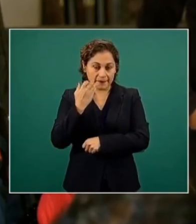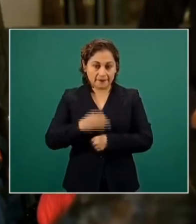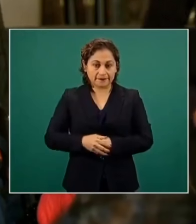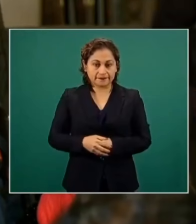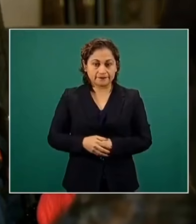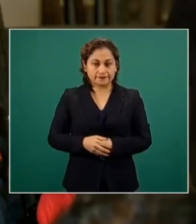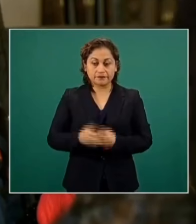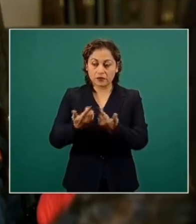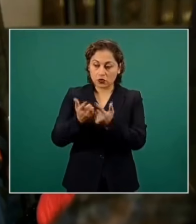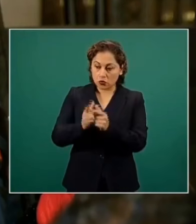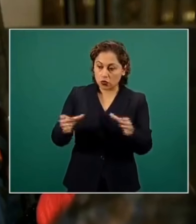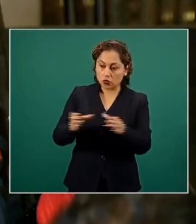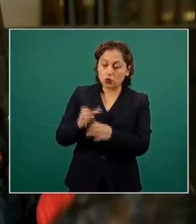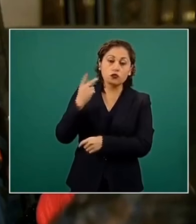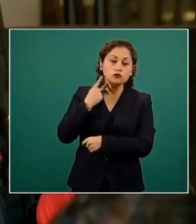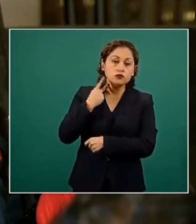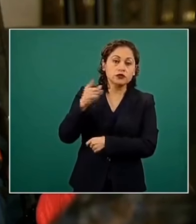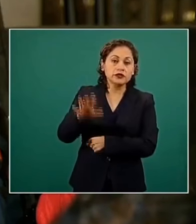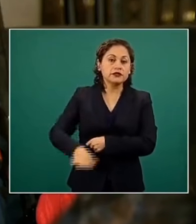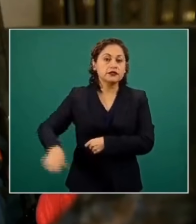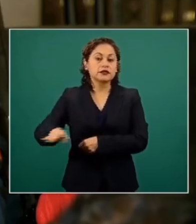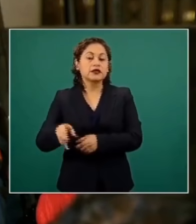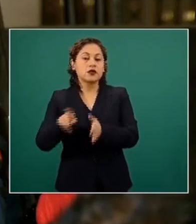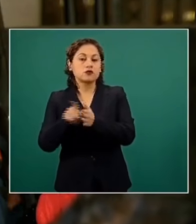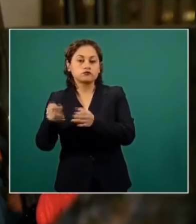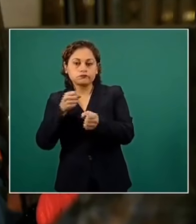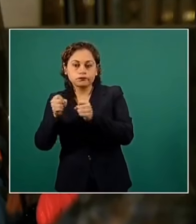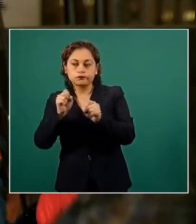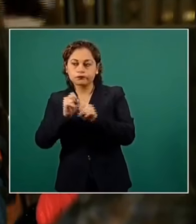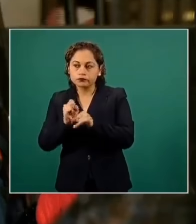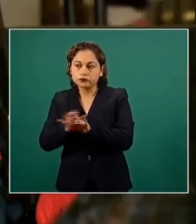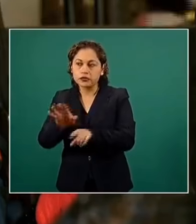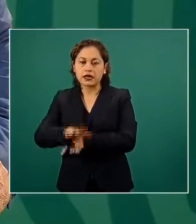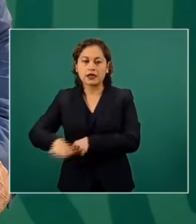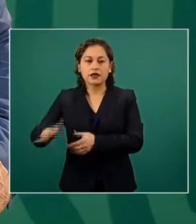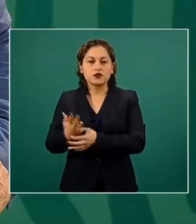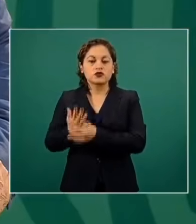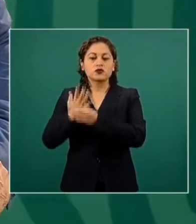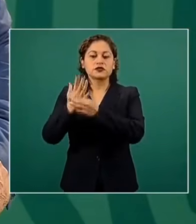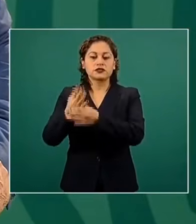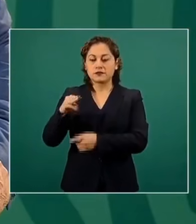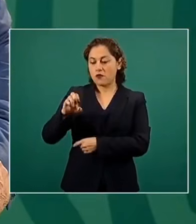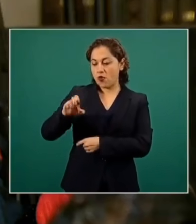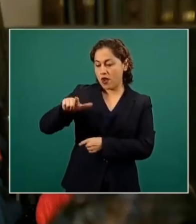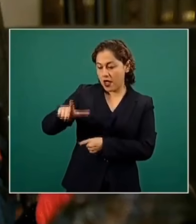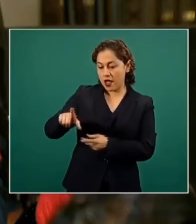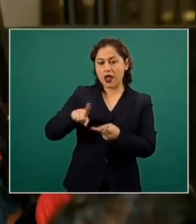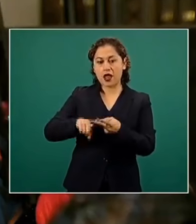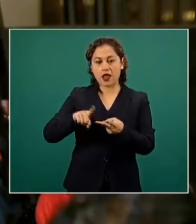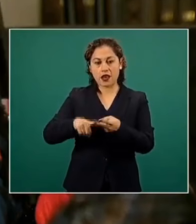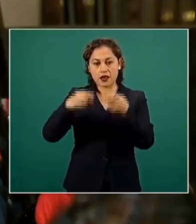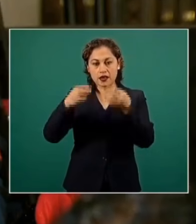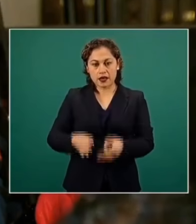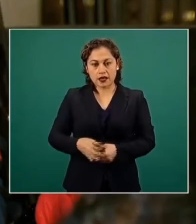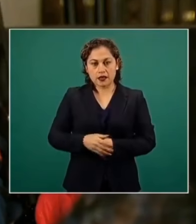políticos y medios de comunicación que hablan de autoridad moral, autoridad política y honor profesional. ¿Qué periódico es ese? Bueno, el que lo menciona